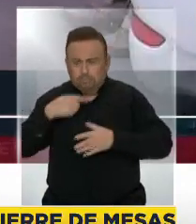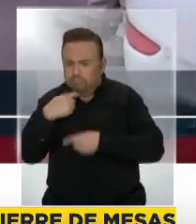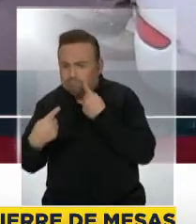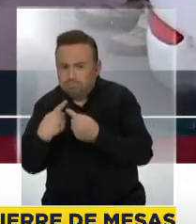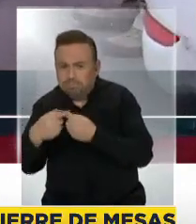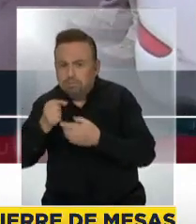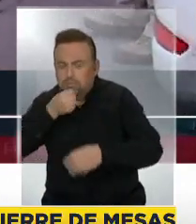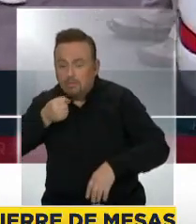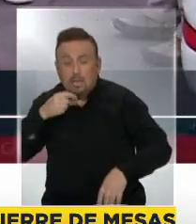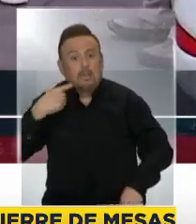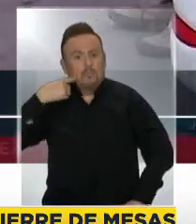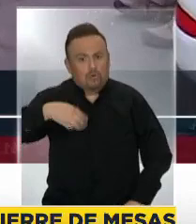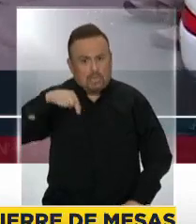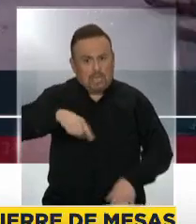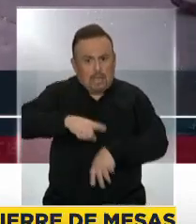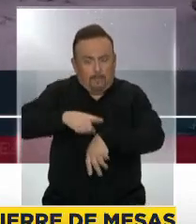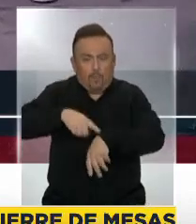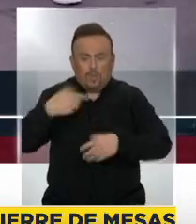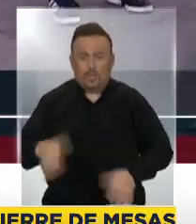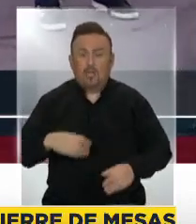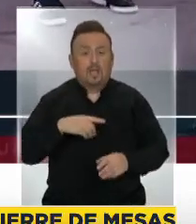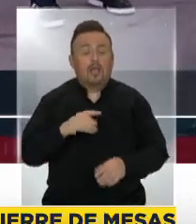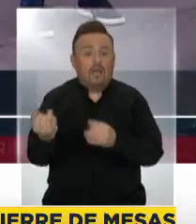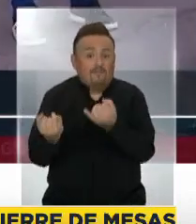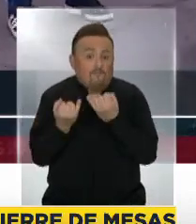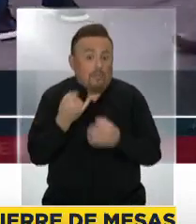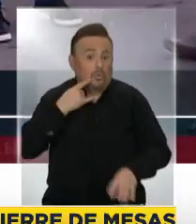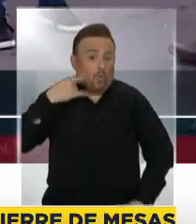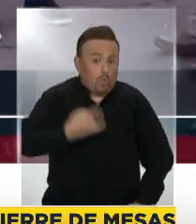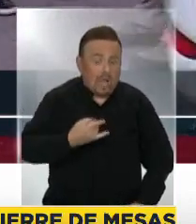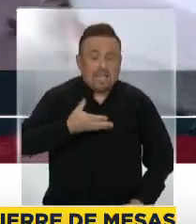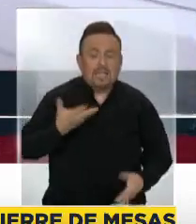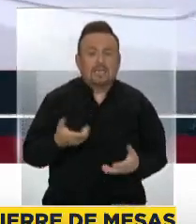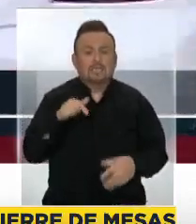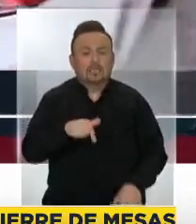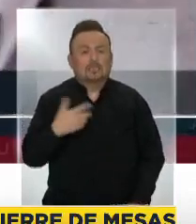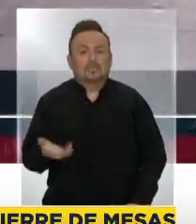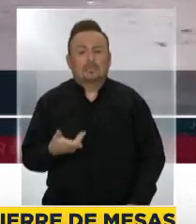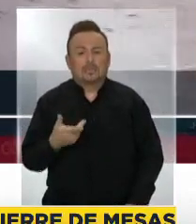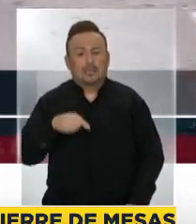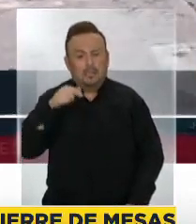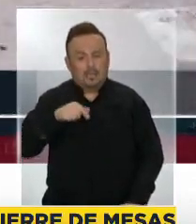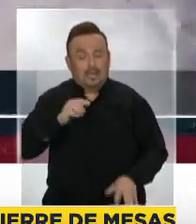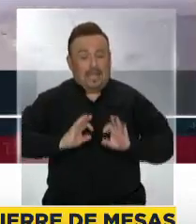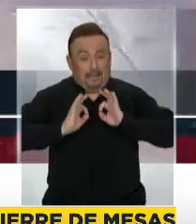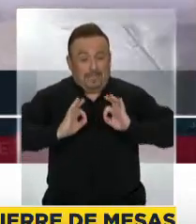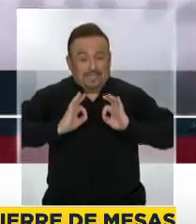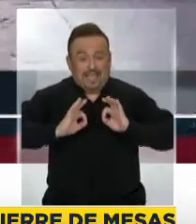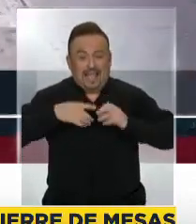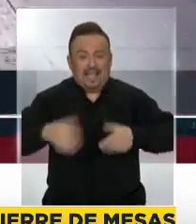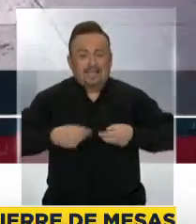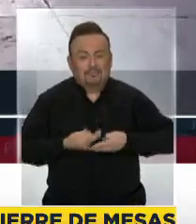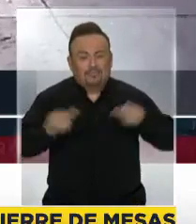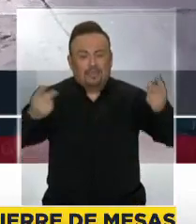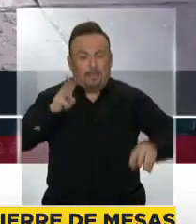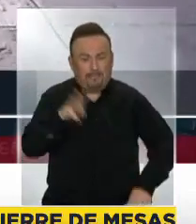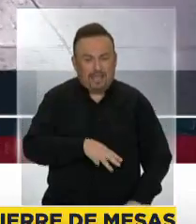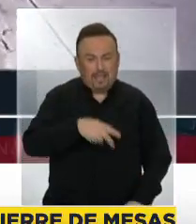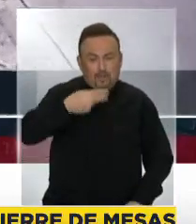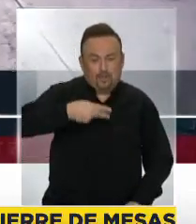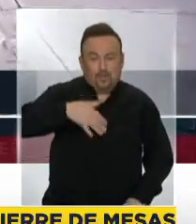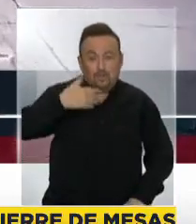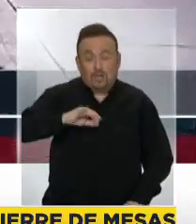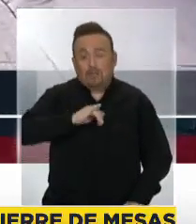noticias prioritarias en estos momentos, información urgente que llevamos a ustedes adelante en esta edición especial, en esta cobertura de Mega Noticias. Vamos a